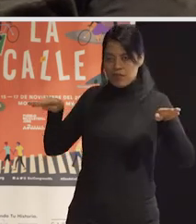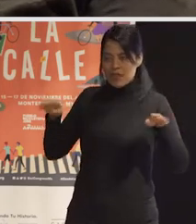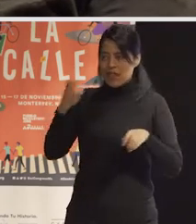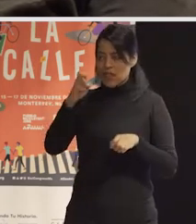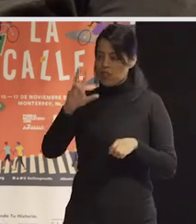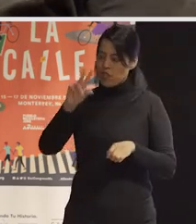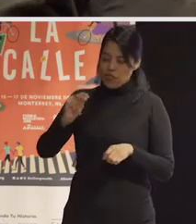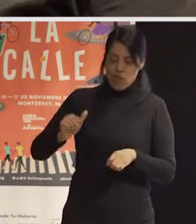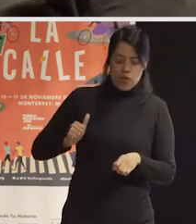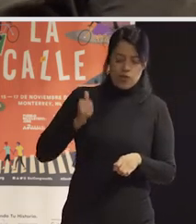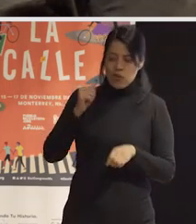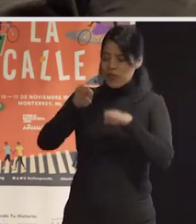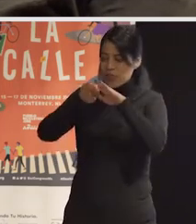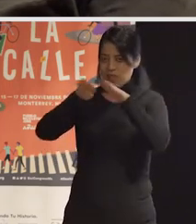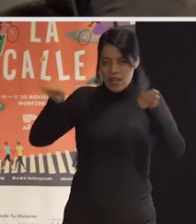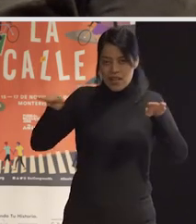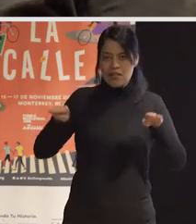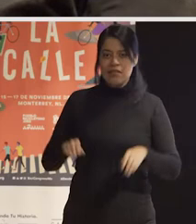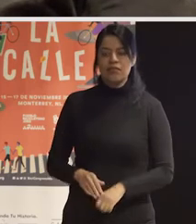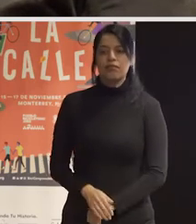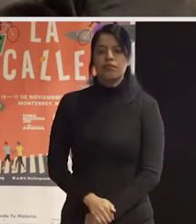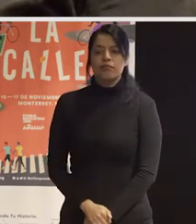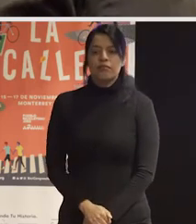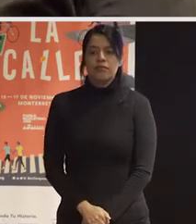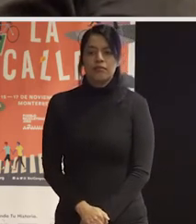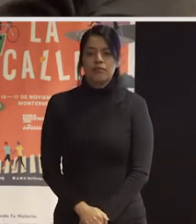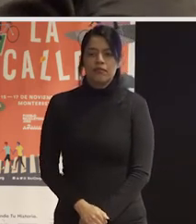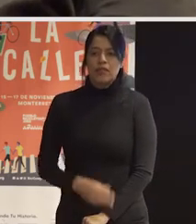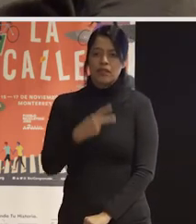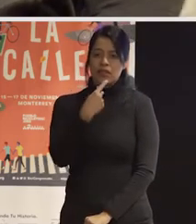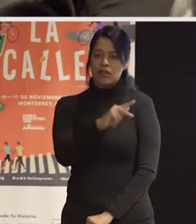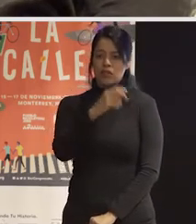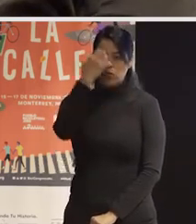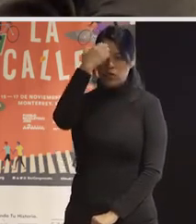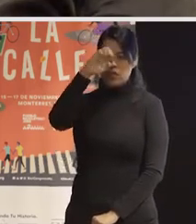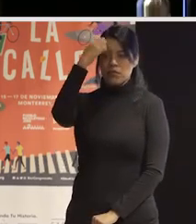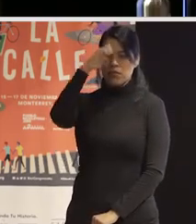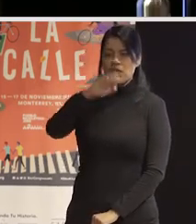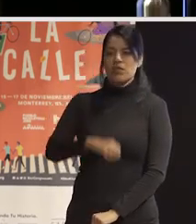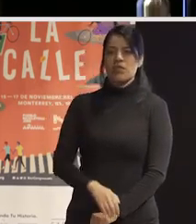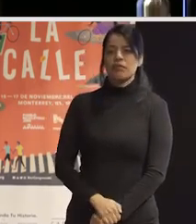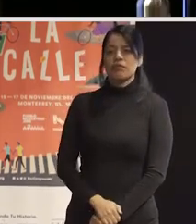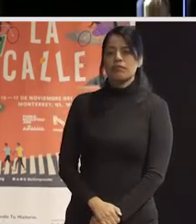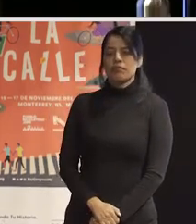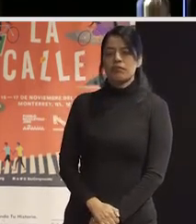de ellos como algo así sí pero desde su experiencia es en nuestra propia experiencia